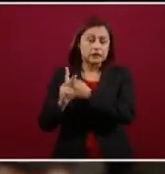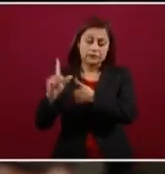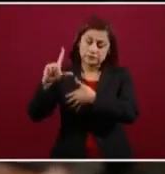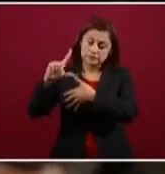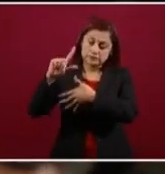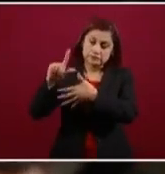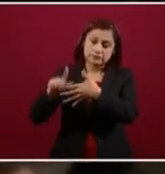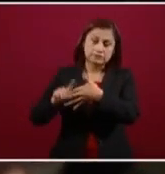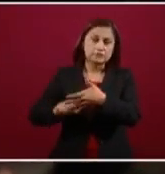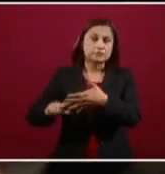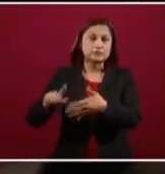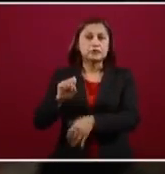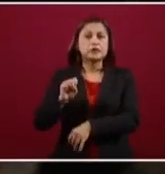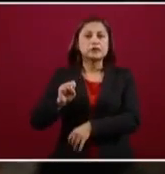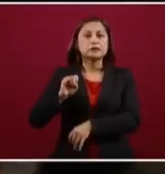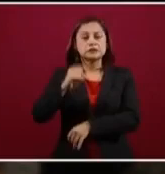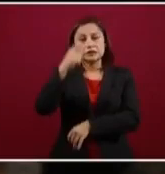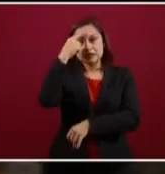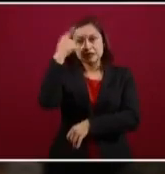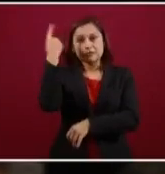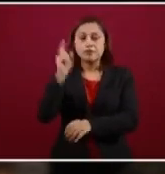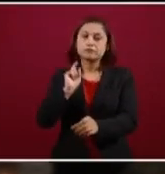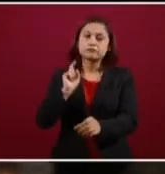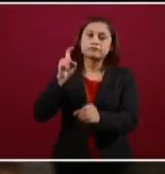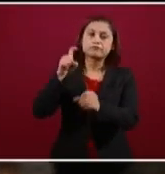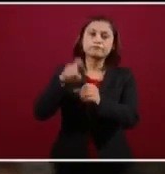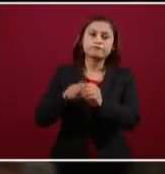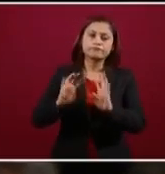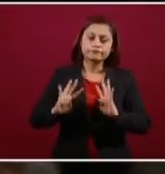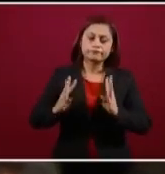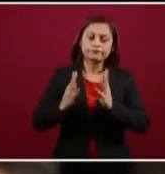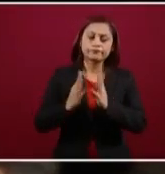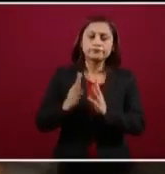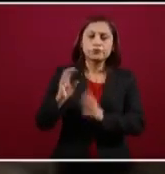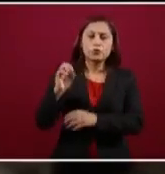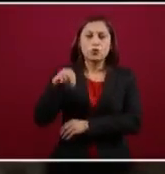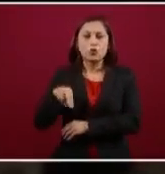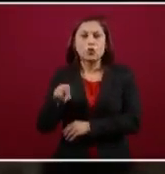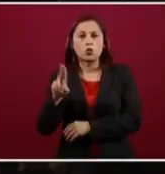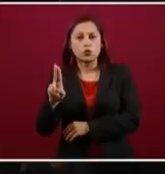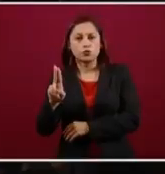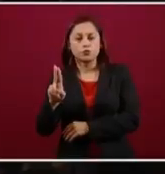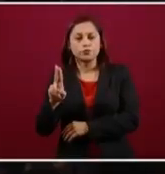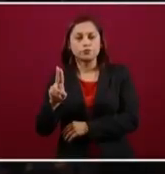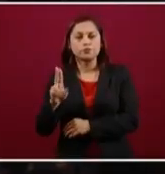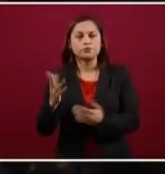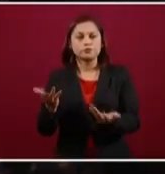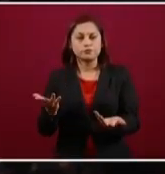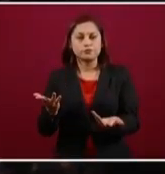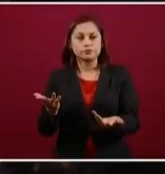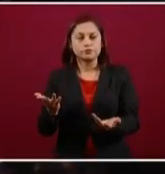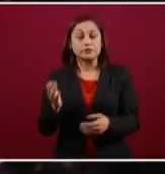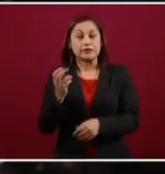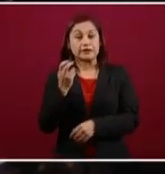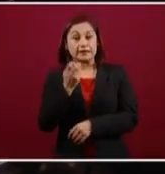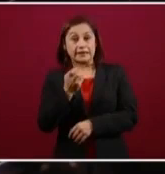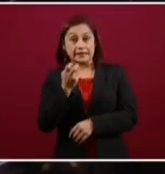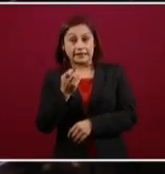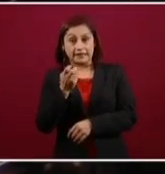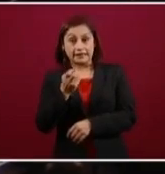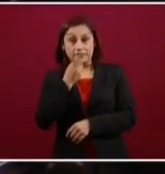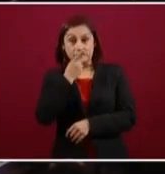en el Consejo General de las Naciones Unidas. Esto quizás se contraviene con lo que dijo